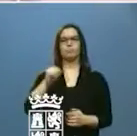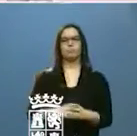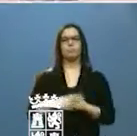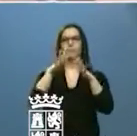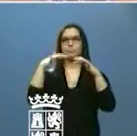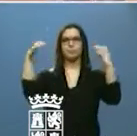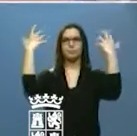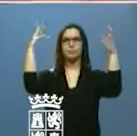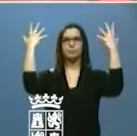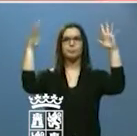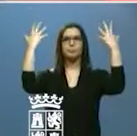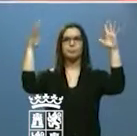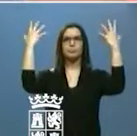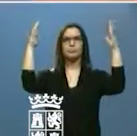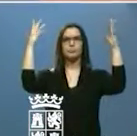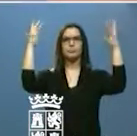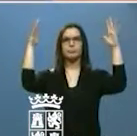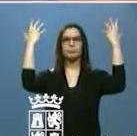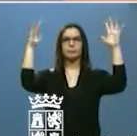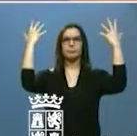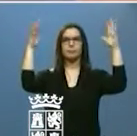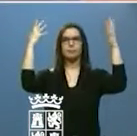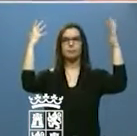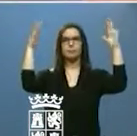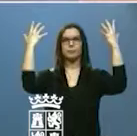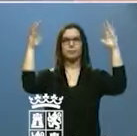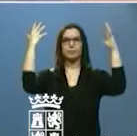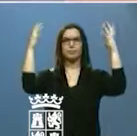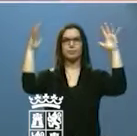comunidad. Durante el acto, las Cortes de Castilla y León han entregado su máxima